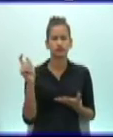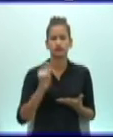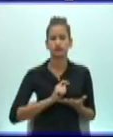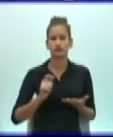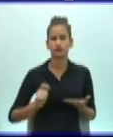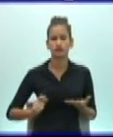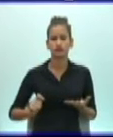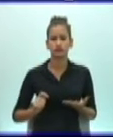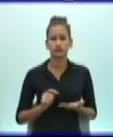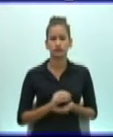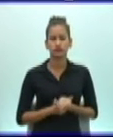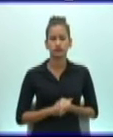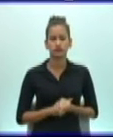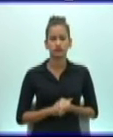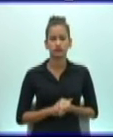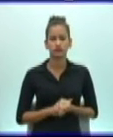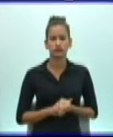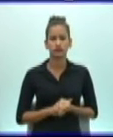copien.